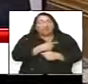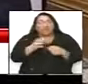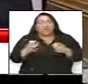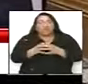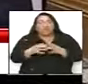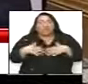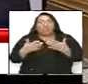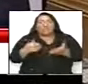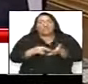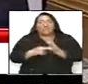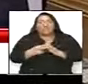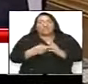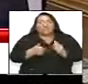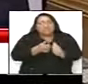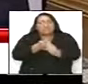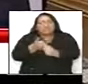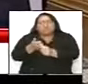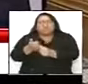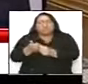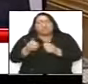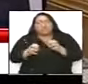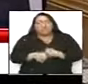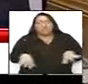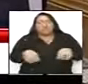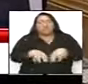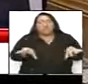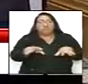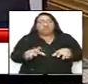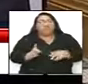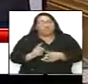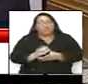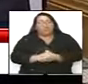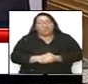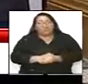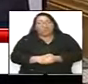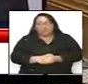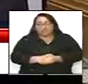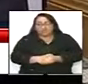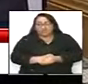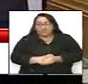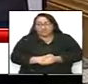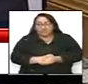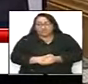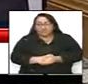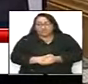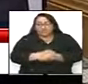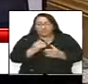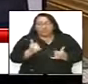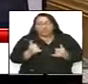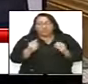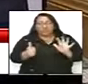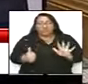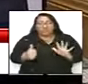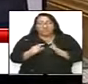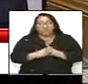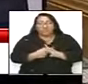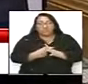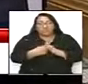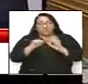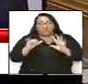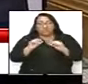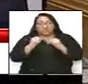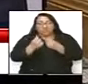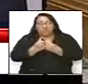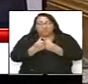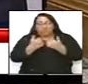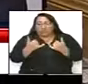No se tiene que perseguir que se desintegren, que se pulvericen. Imagínense ahora, de 6 que empezamos, 6 agrupaciones